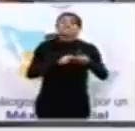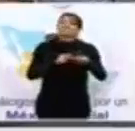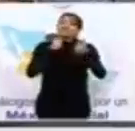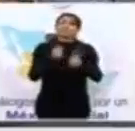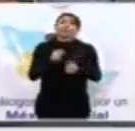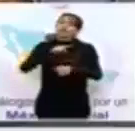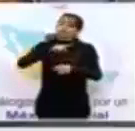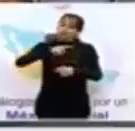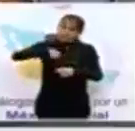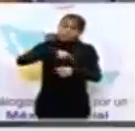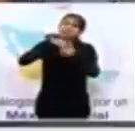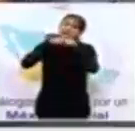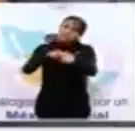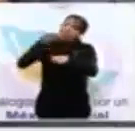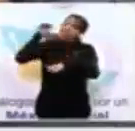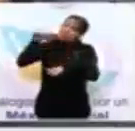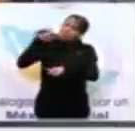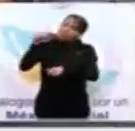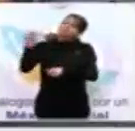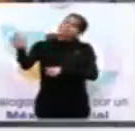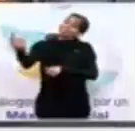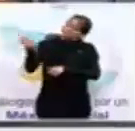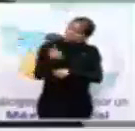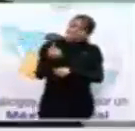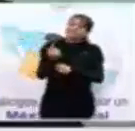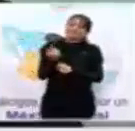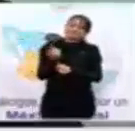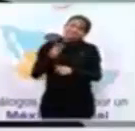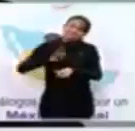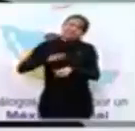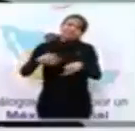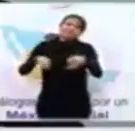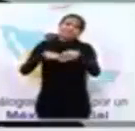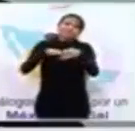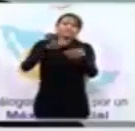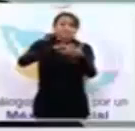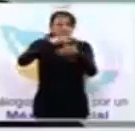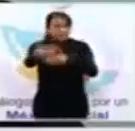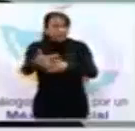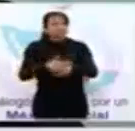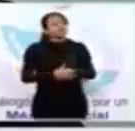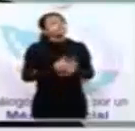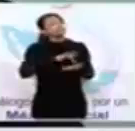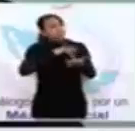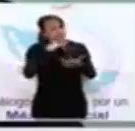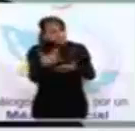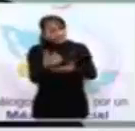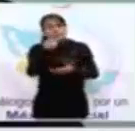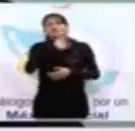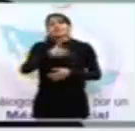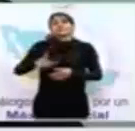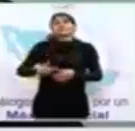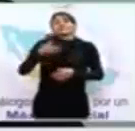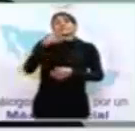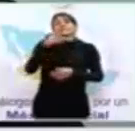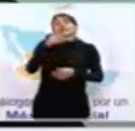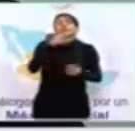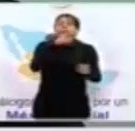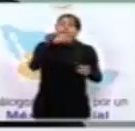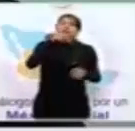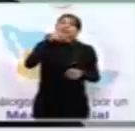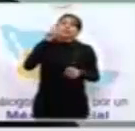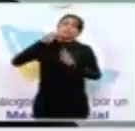gracias. Gracias, senador Salvador López Brito, presidente de la Comisión de Pesca y Acuacultura. Igualmente, gracias,